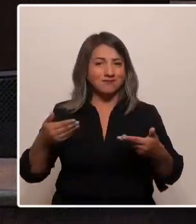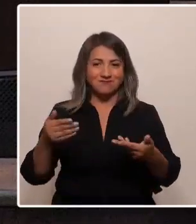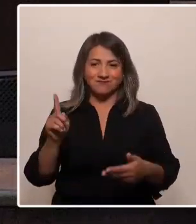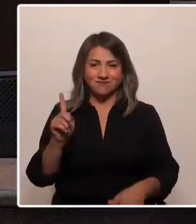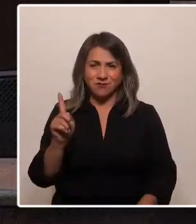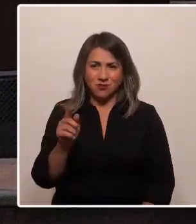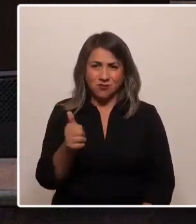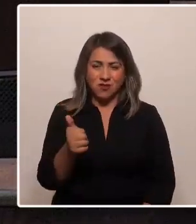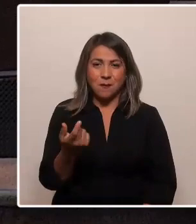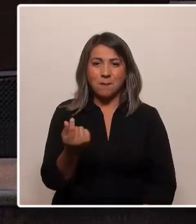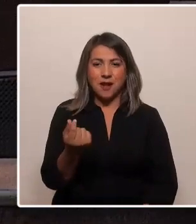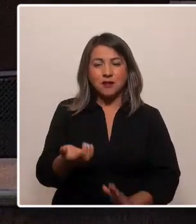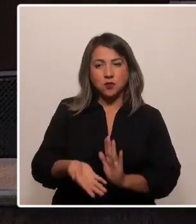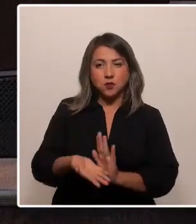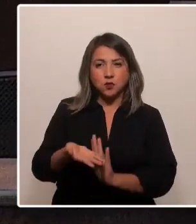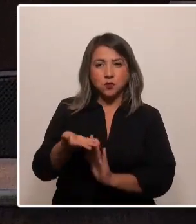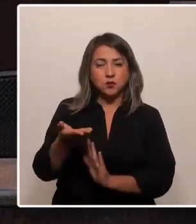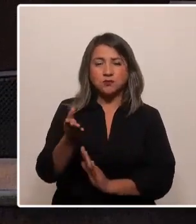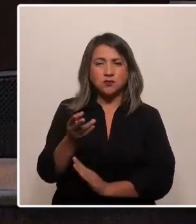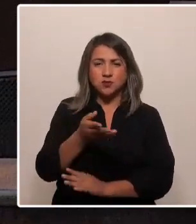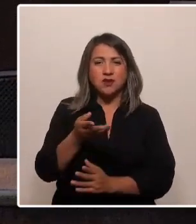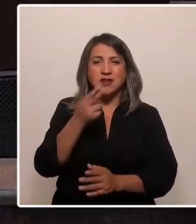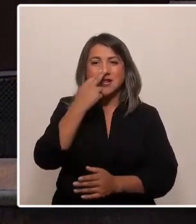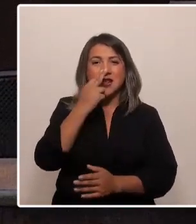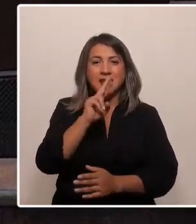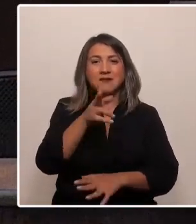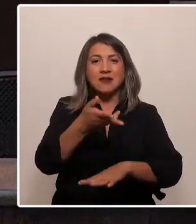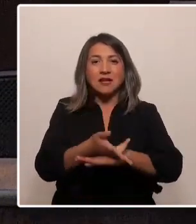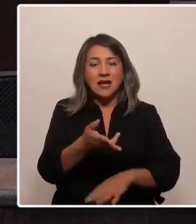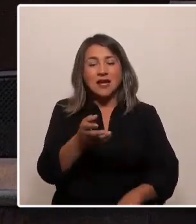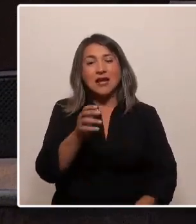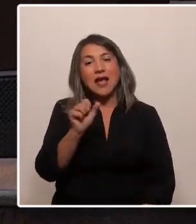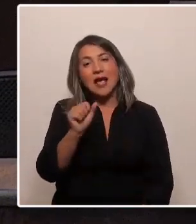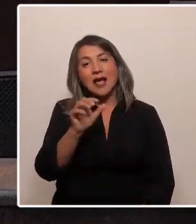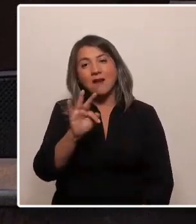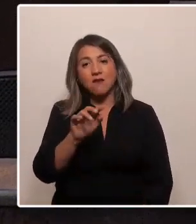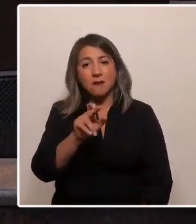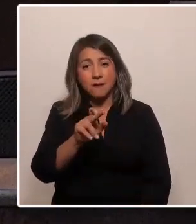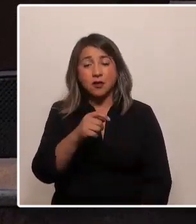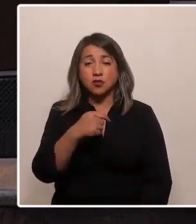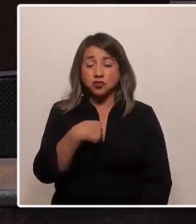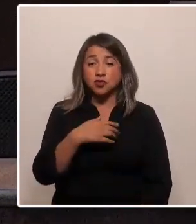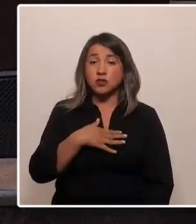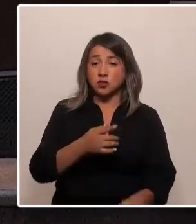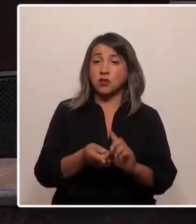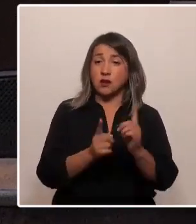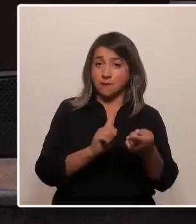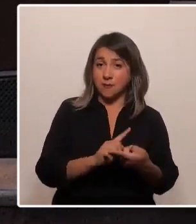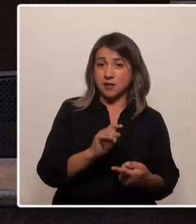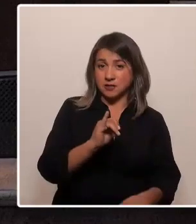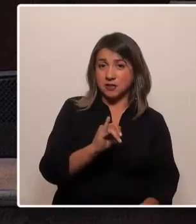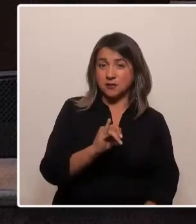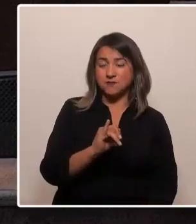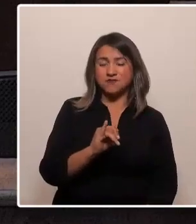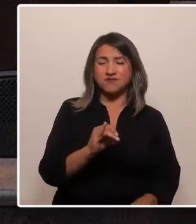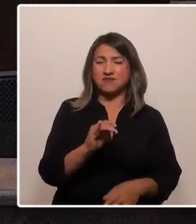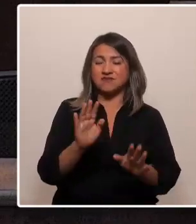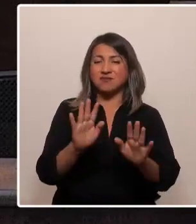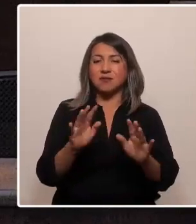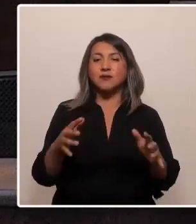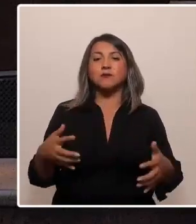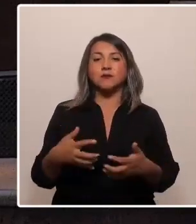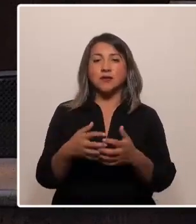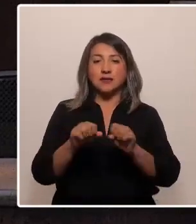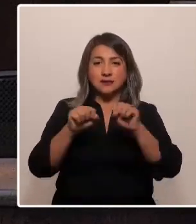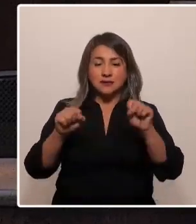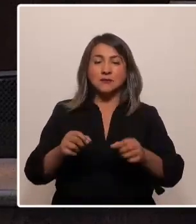rente bien. Esto no tiene nada que ver con la existencia o no de las AFP, las cuales yo prefiero cambiar. Es totalmente compatible con un sistema